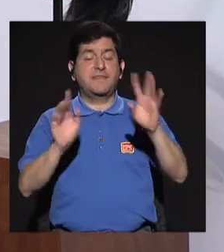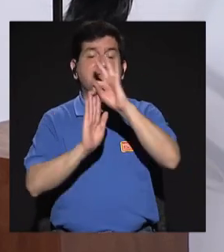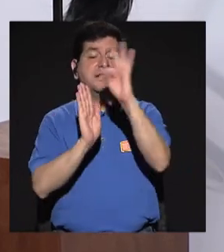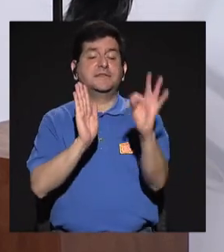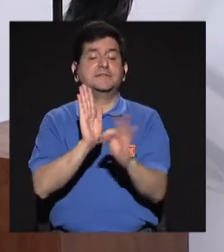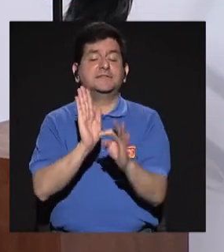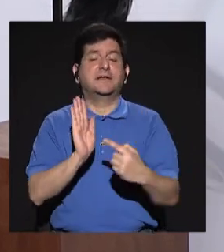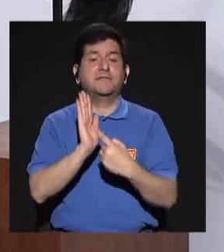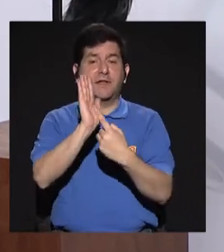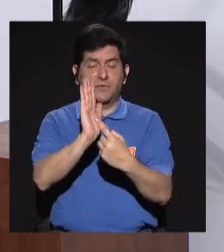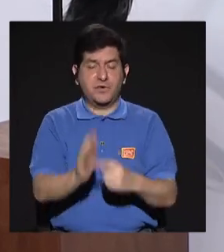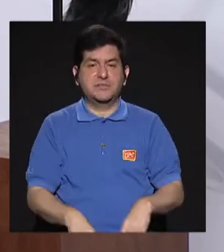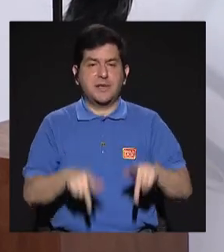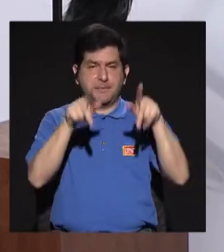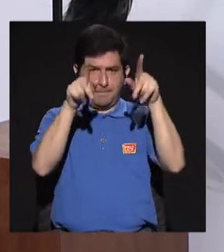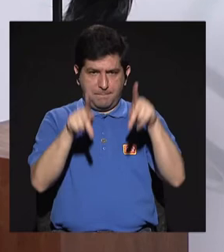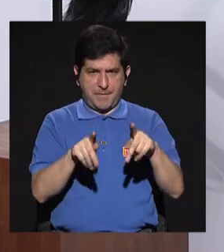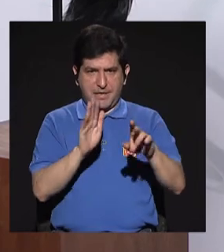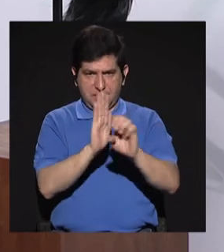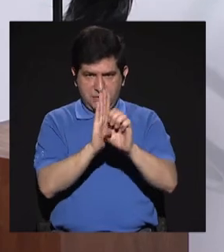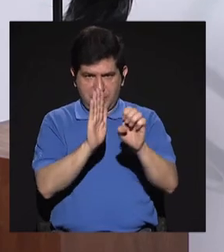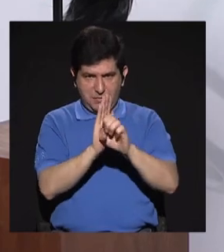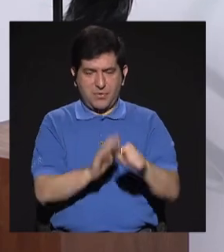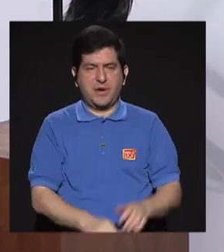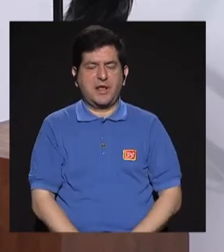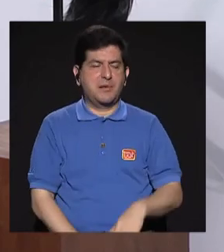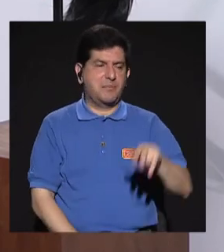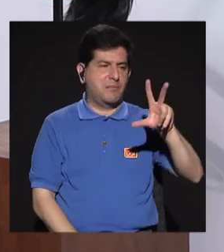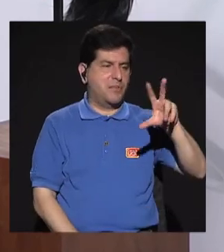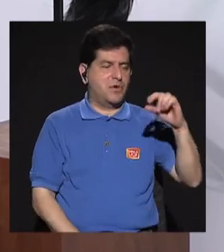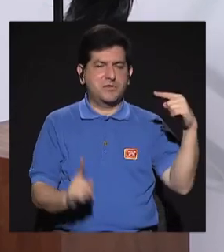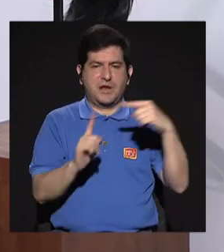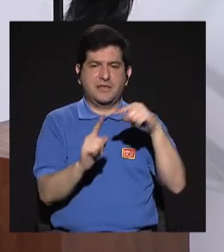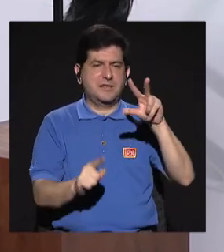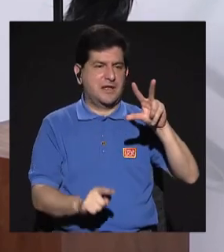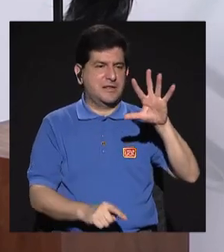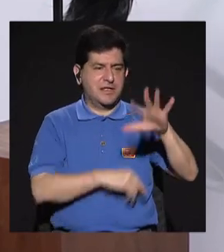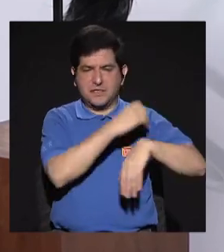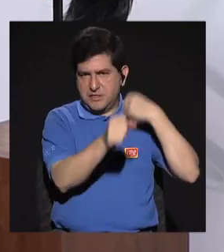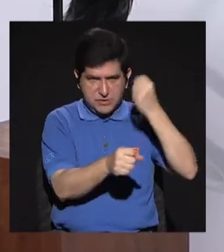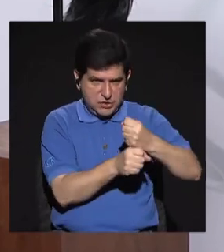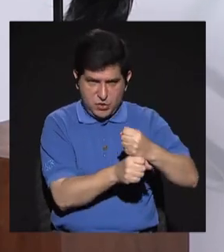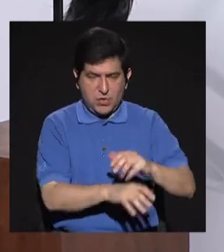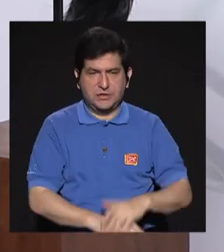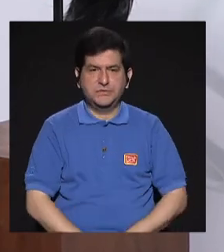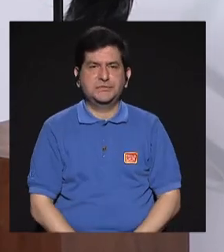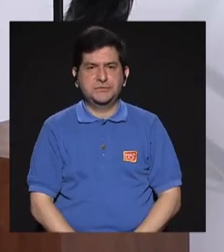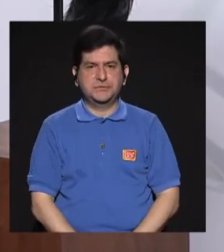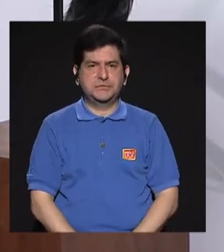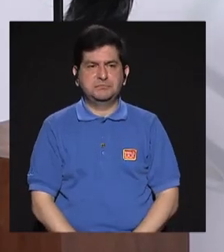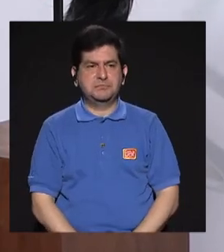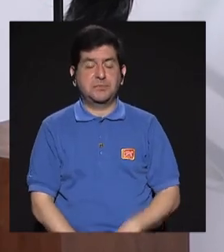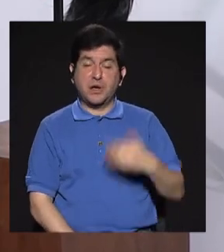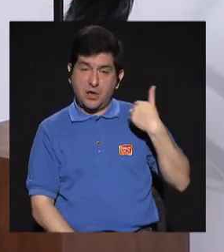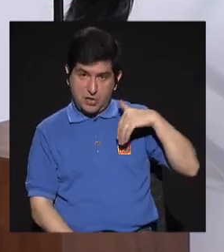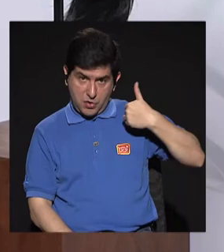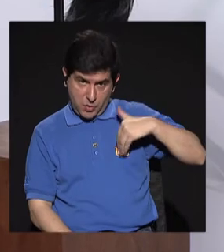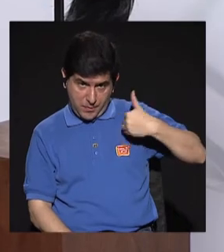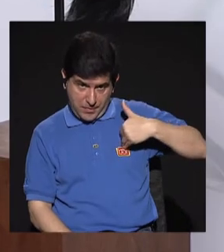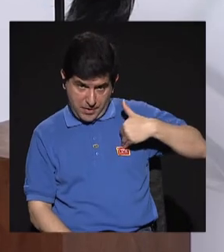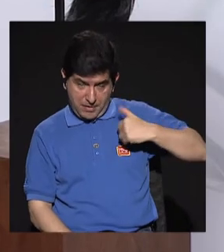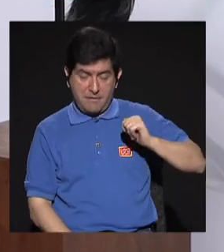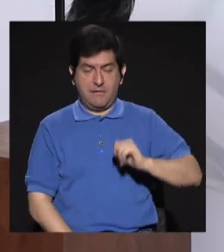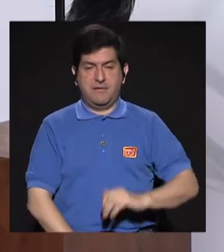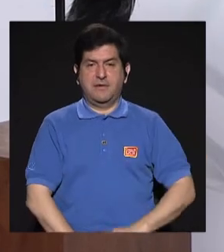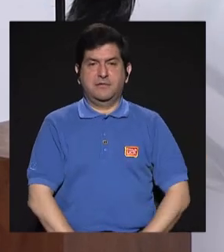tablas que nos dicen que para una persona por ejemplo de entre 30 y 35 años masculina